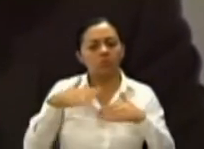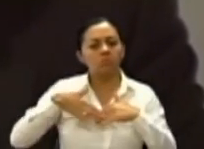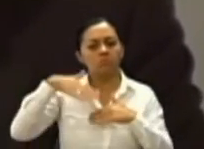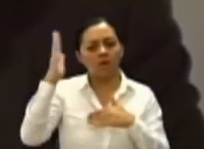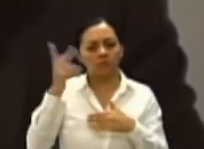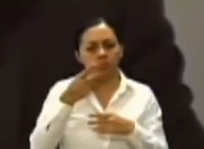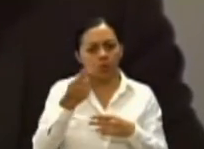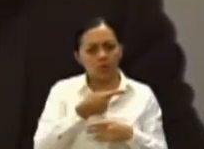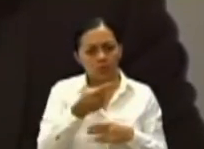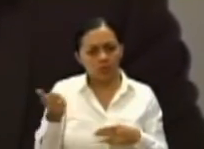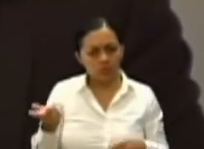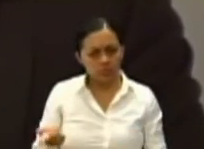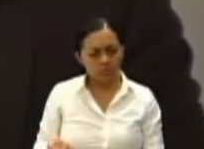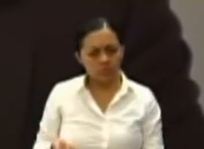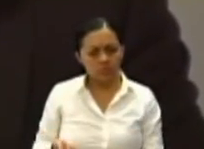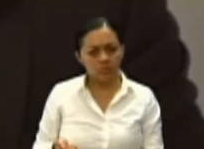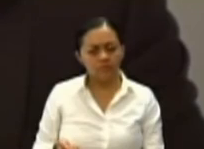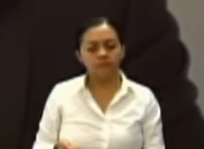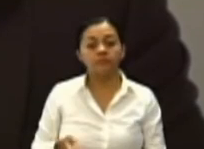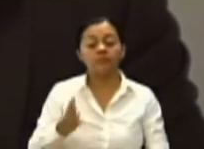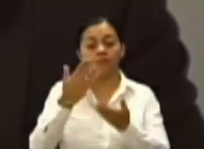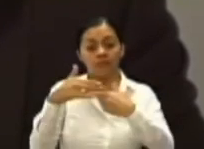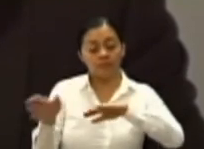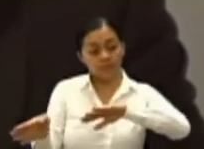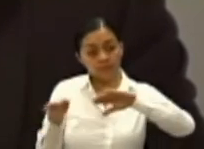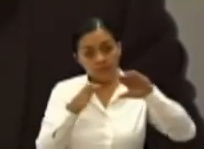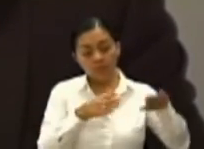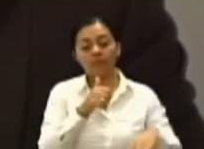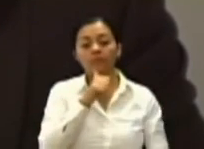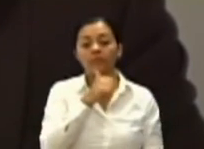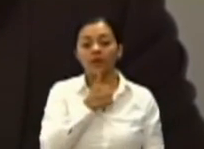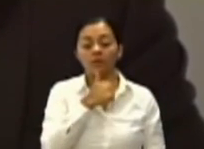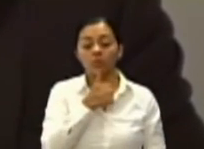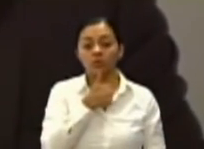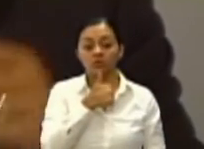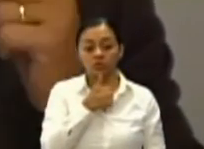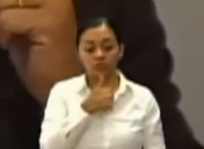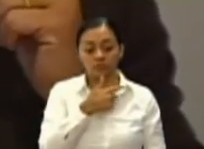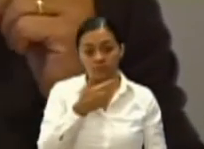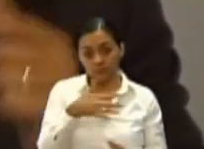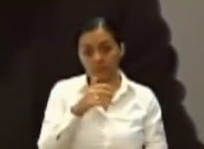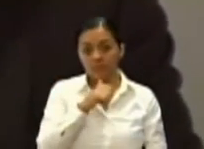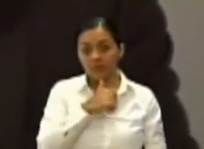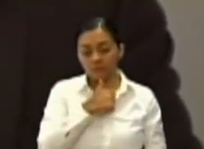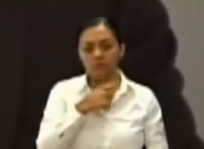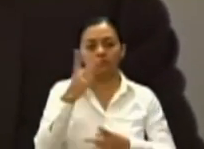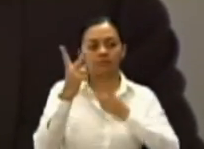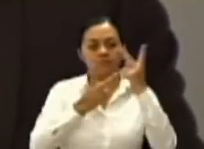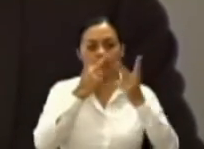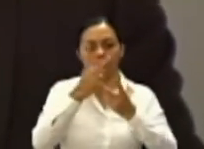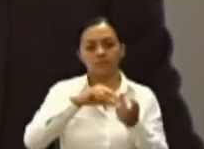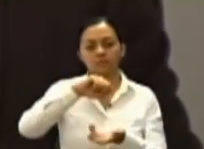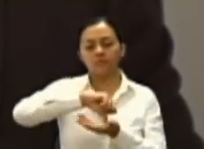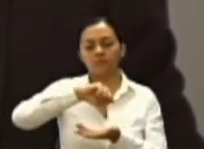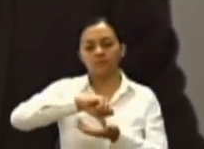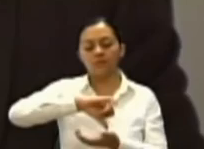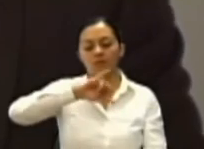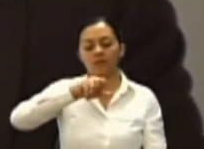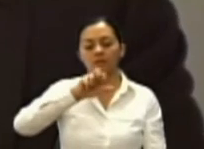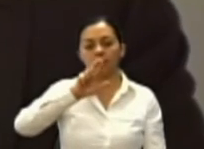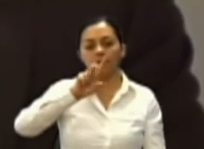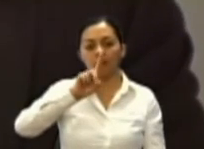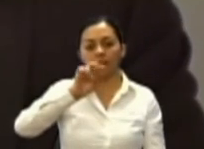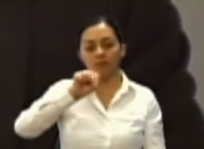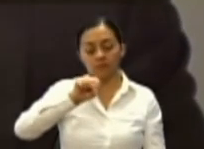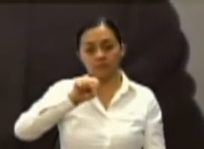ecuatoriano luego de este almuerzo tan simpático hemos venido la récord de la organización ciudad jardín que es un proyecto